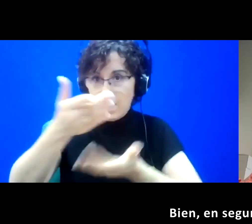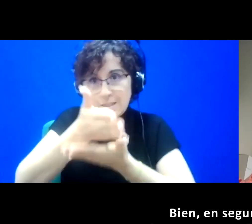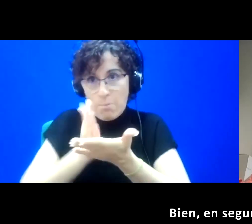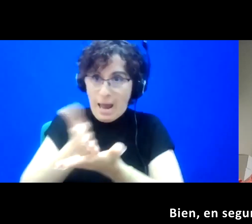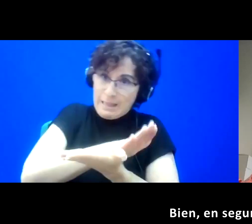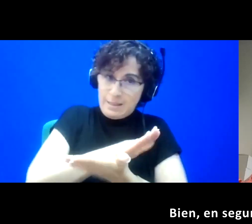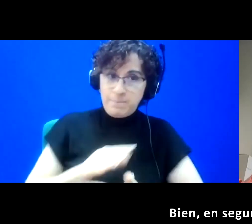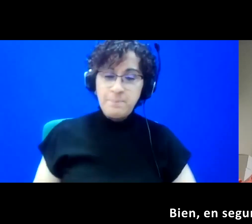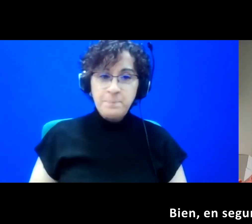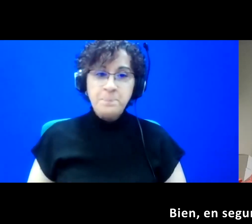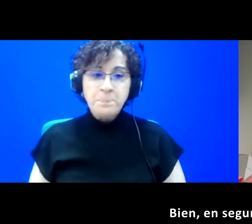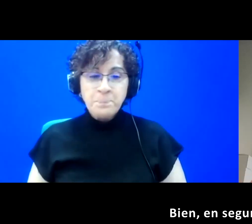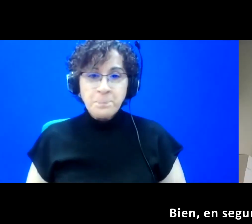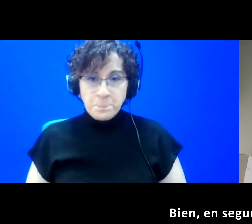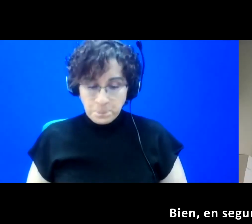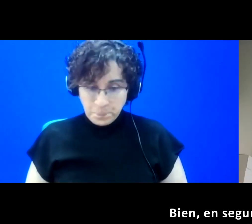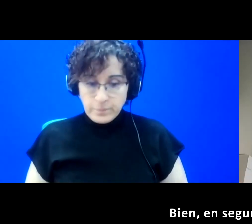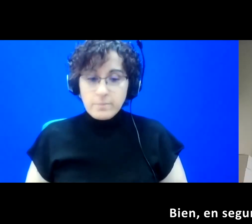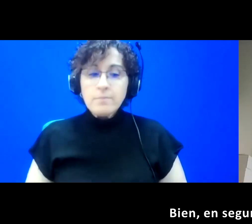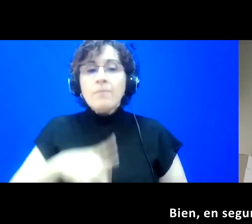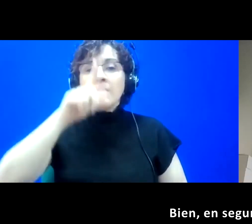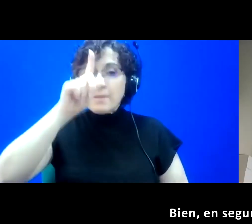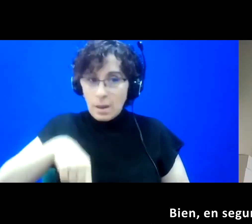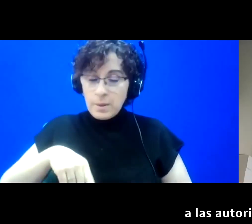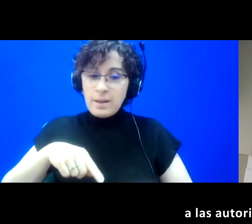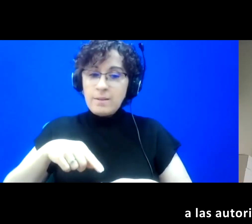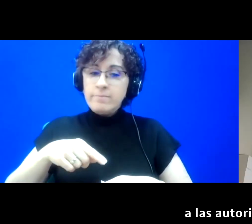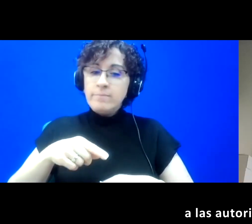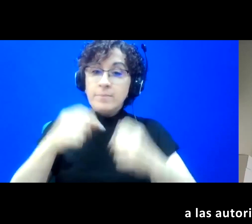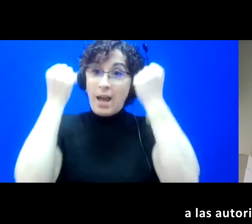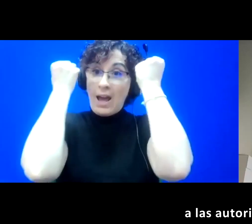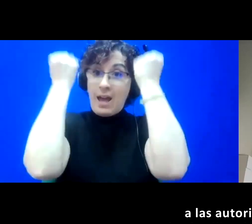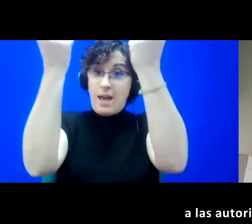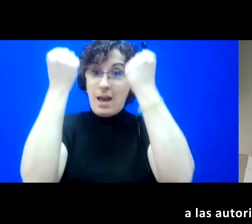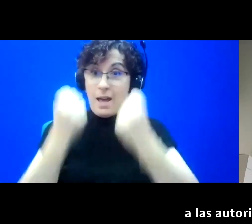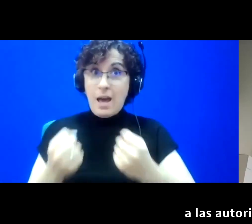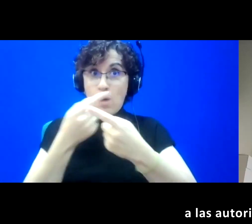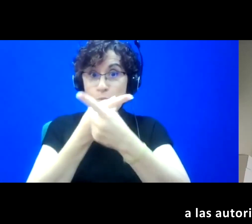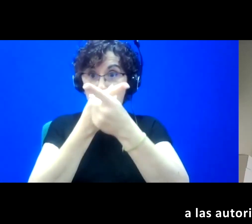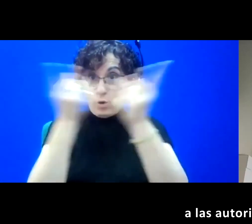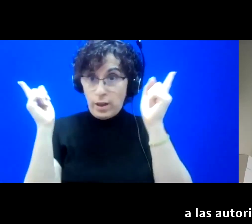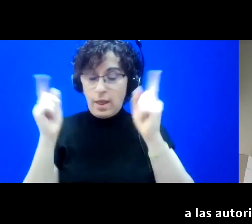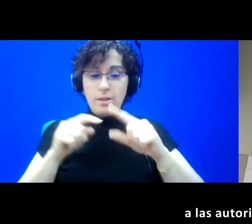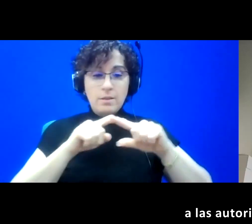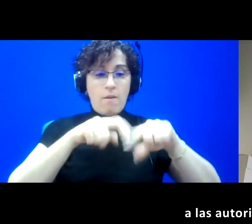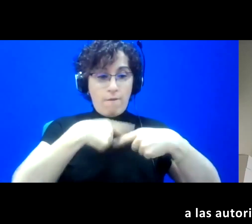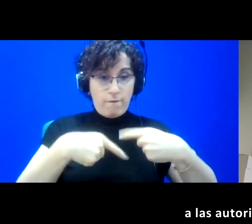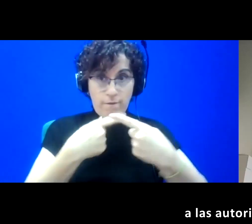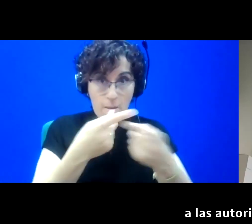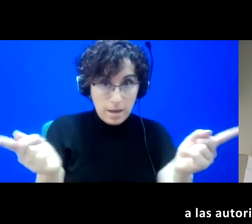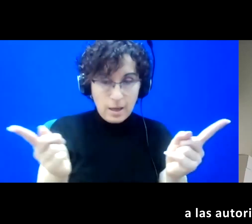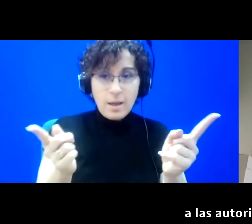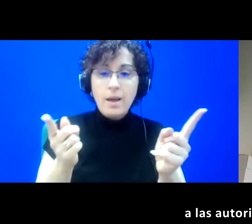Bien, en segundo lugar, hay que seguir explicando a las autoridades, a las familias,